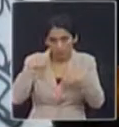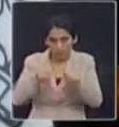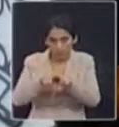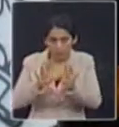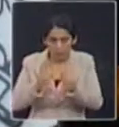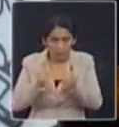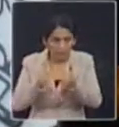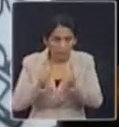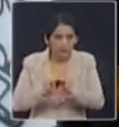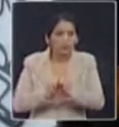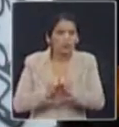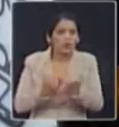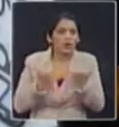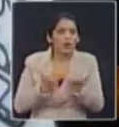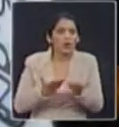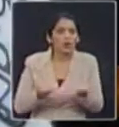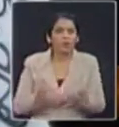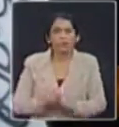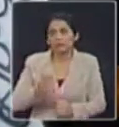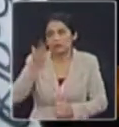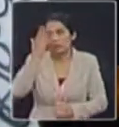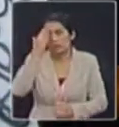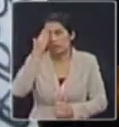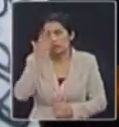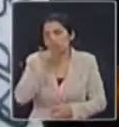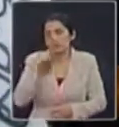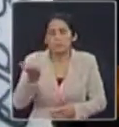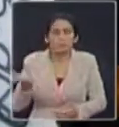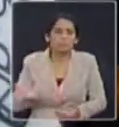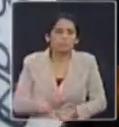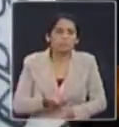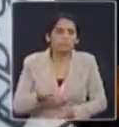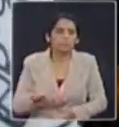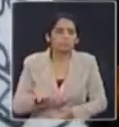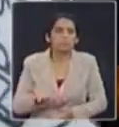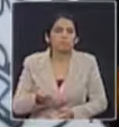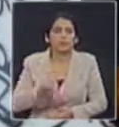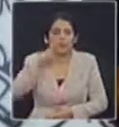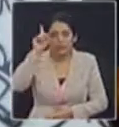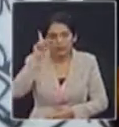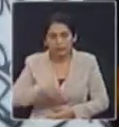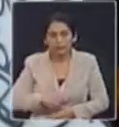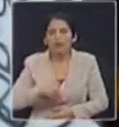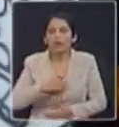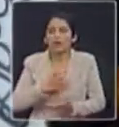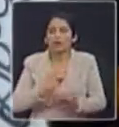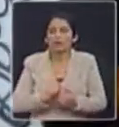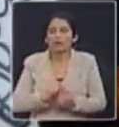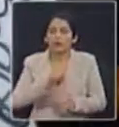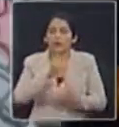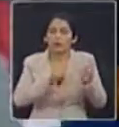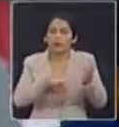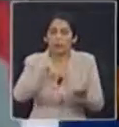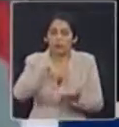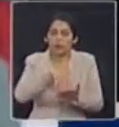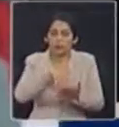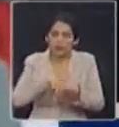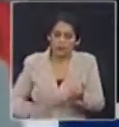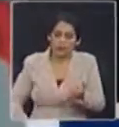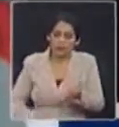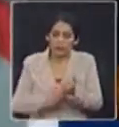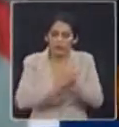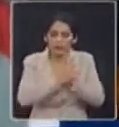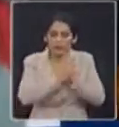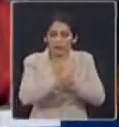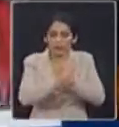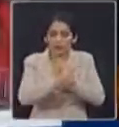en un tema que implica, por un lado, pues, la contribución a la formación de nuestros estudiantes? Asumieron